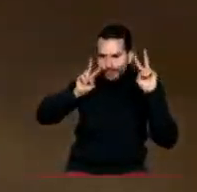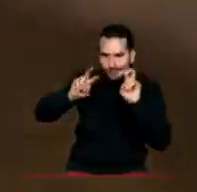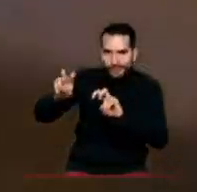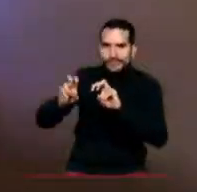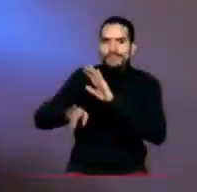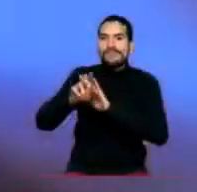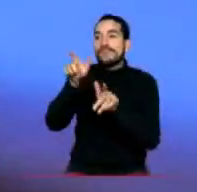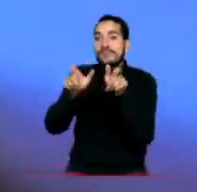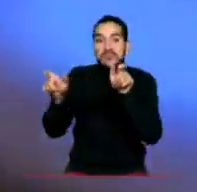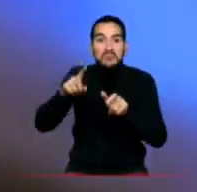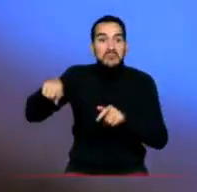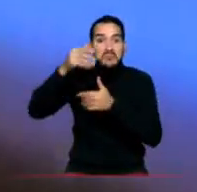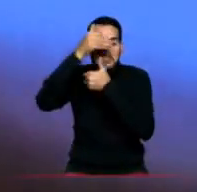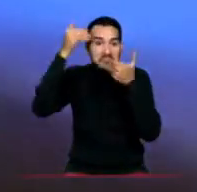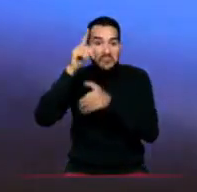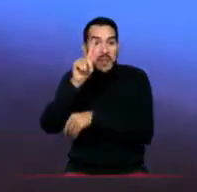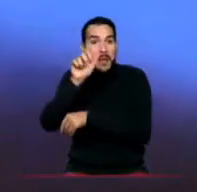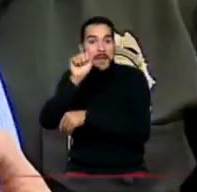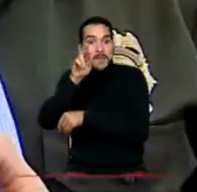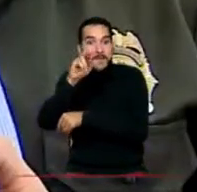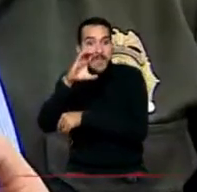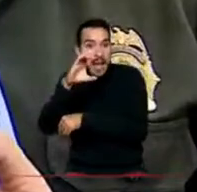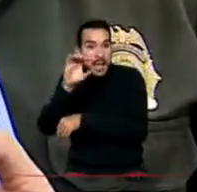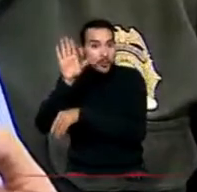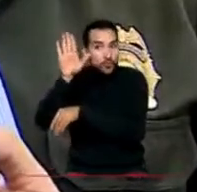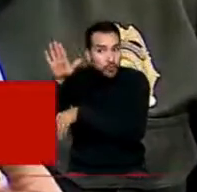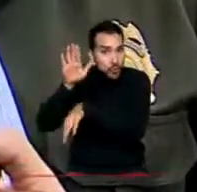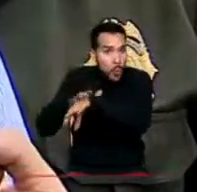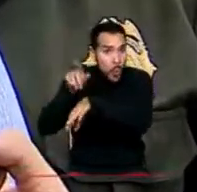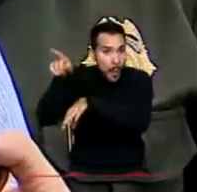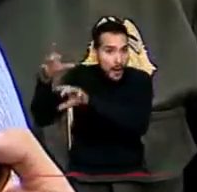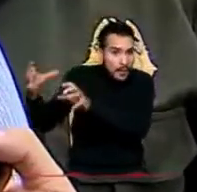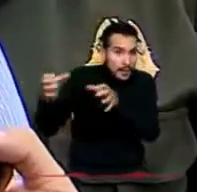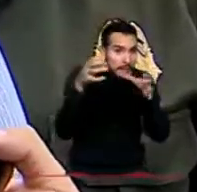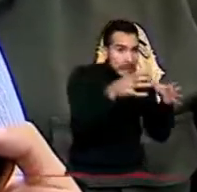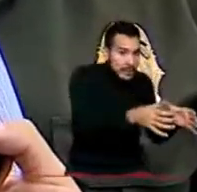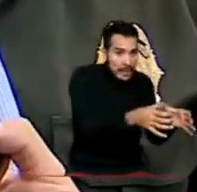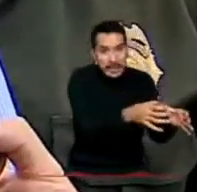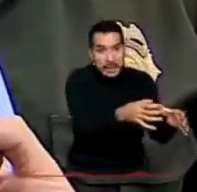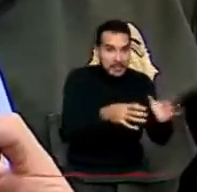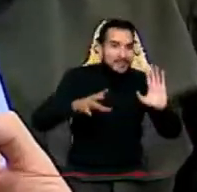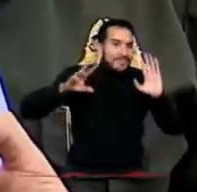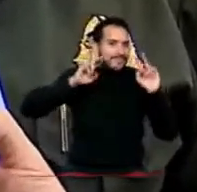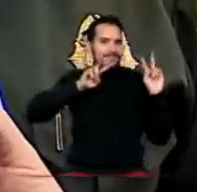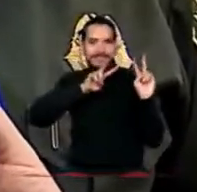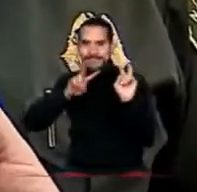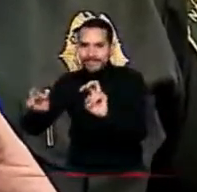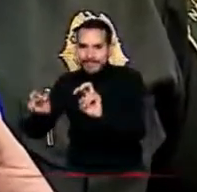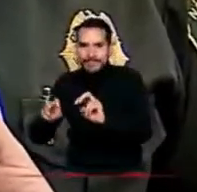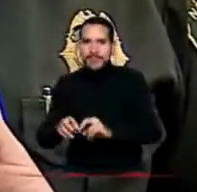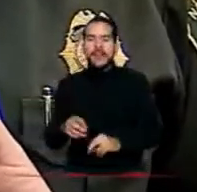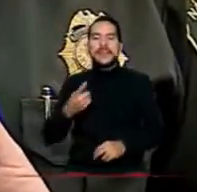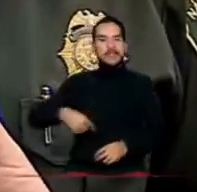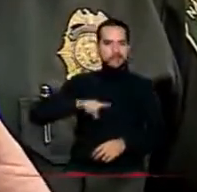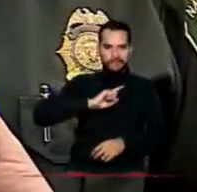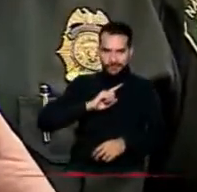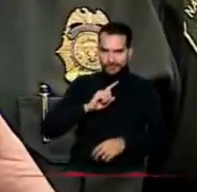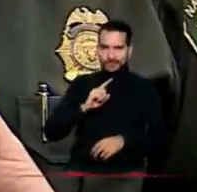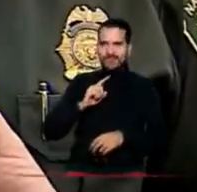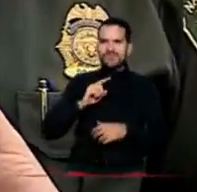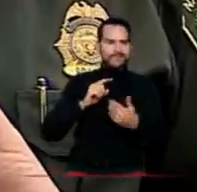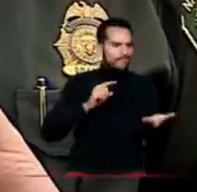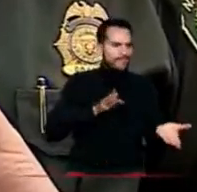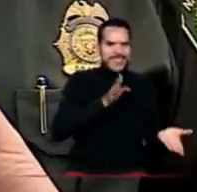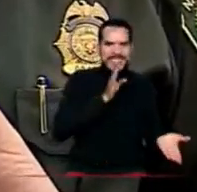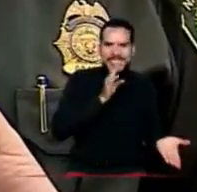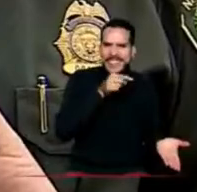por la pancarta que había en el sitio. Todas las capacidades de inteligencia e investigación para determinar los responsables de